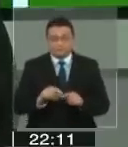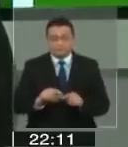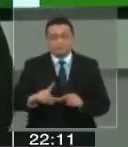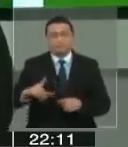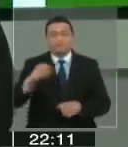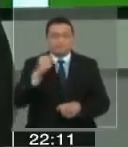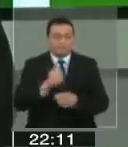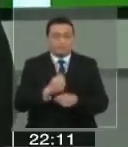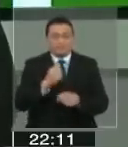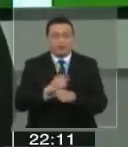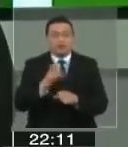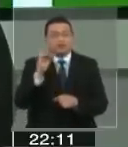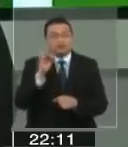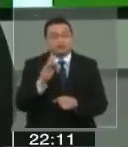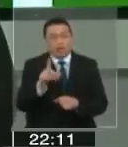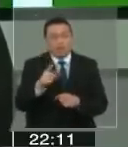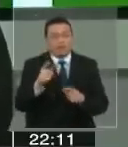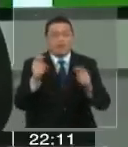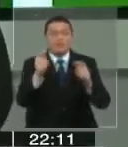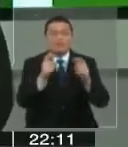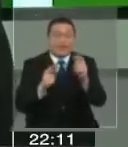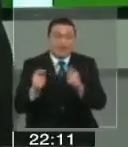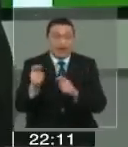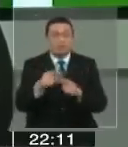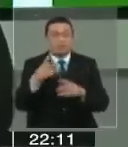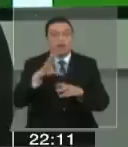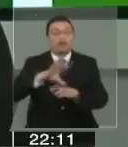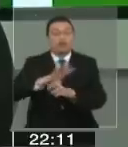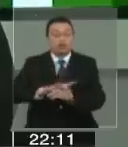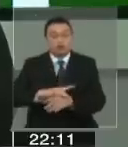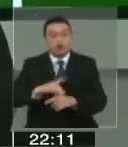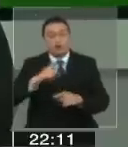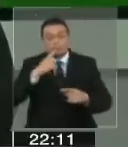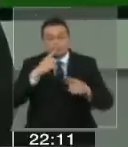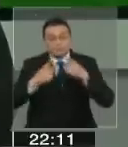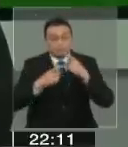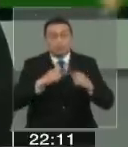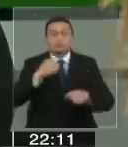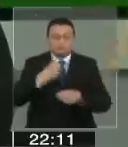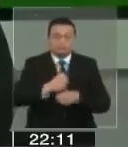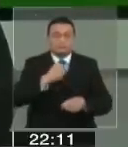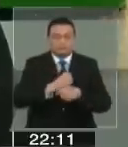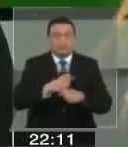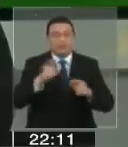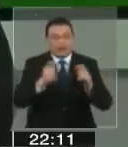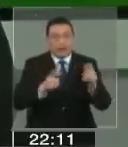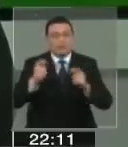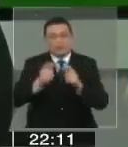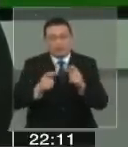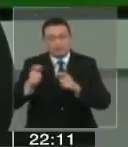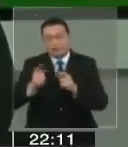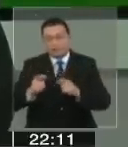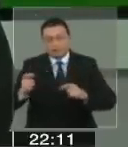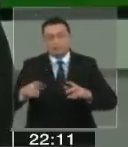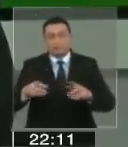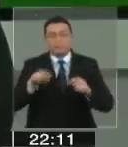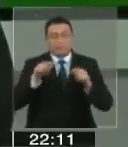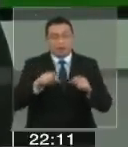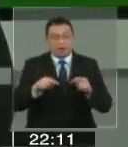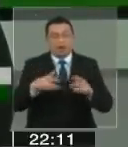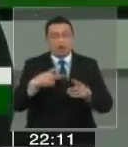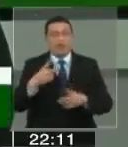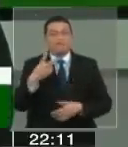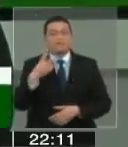trabajar. Solamente nos quedó hacer terapia, consultar más doctores y no parar de trabajar. Terapia, terapia, terapia, terapia, terapia. Y ahora tenemos a